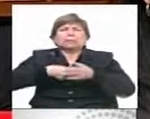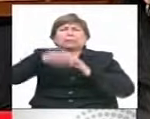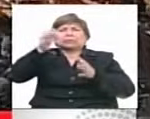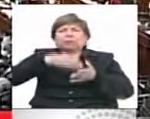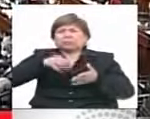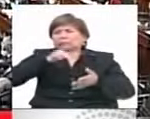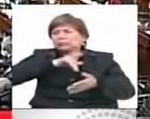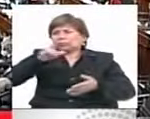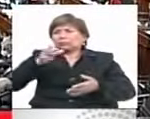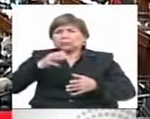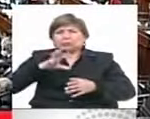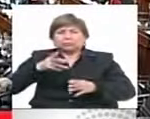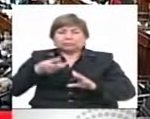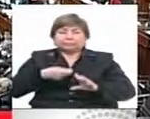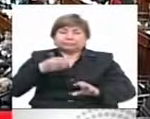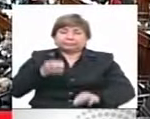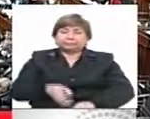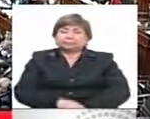Sí.